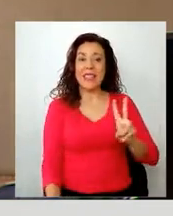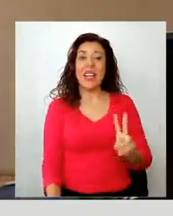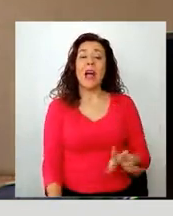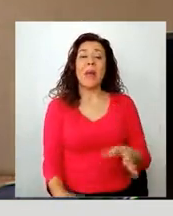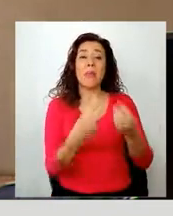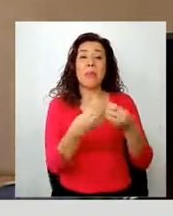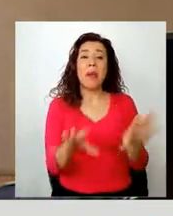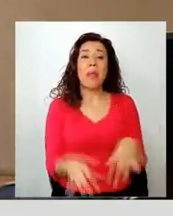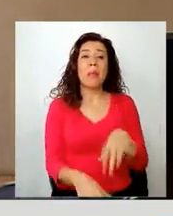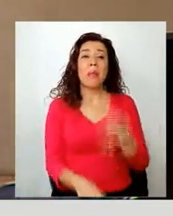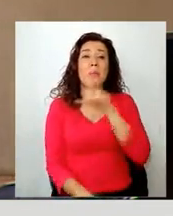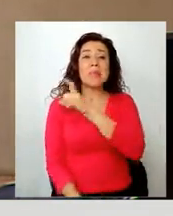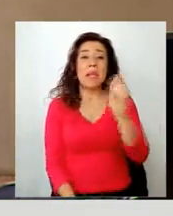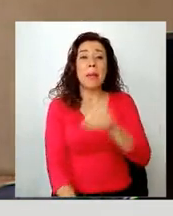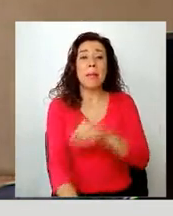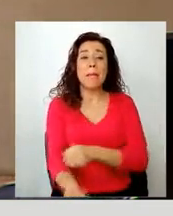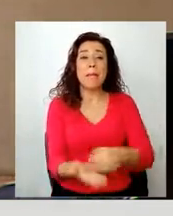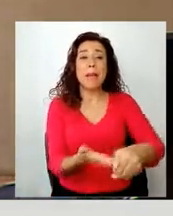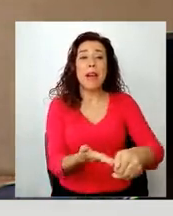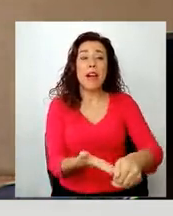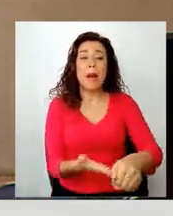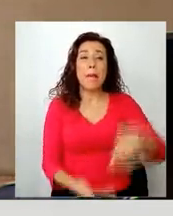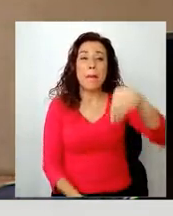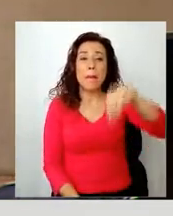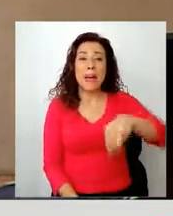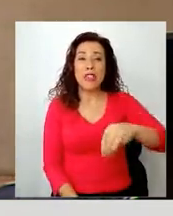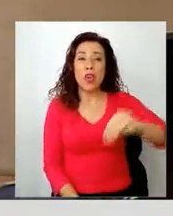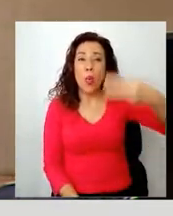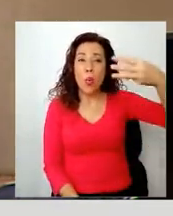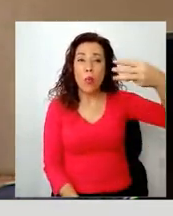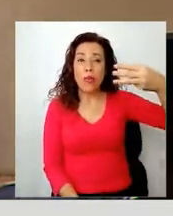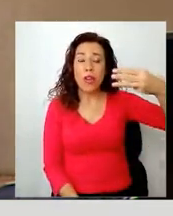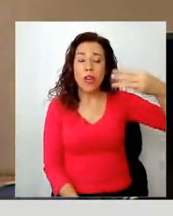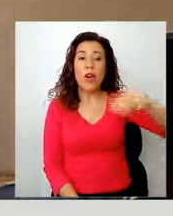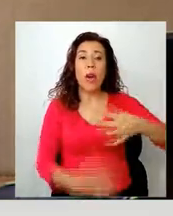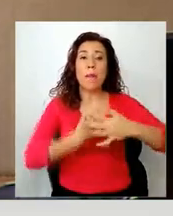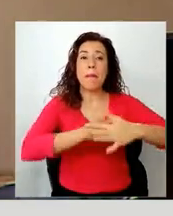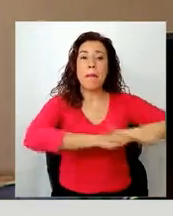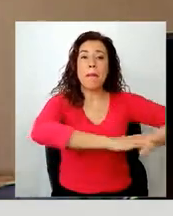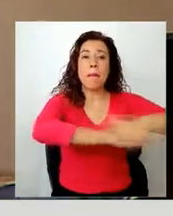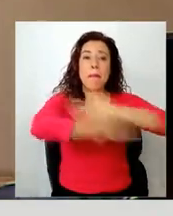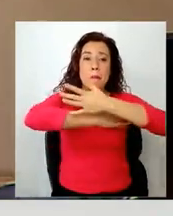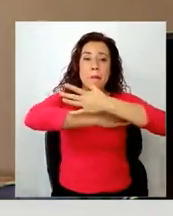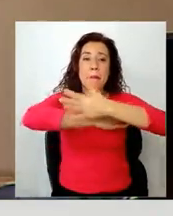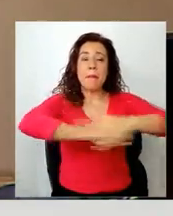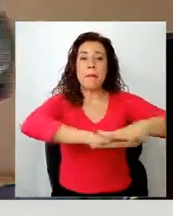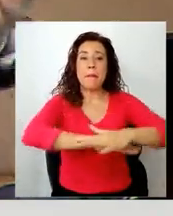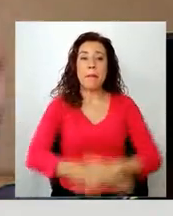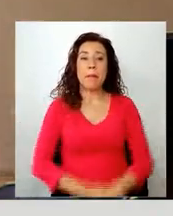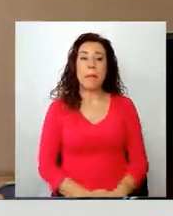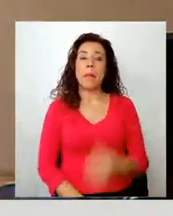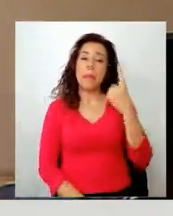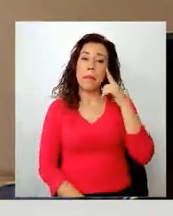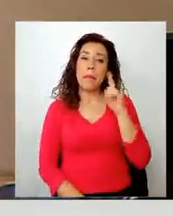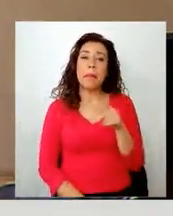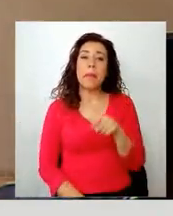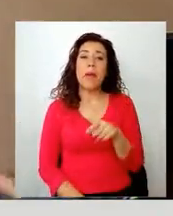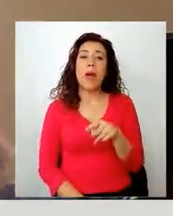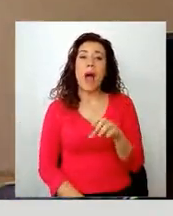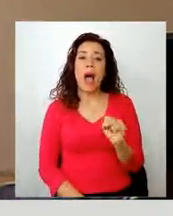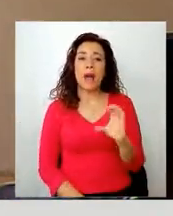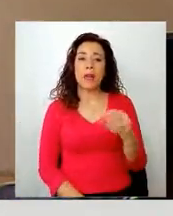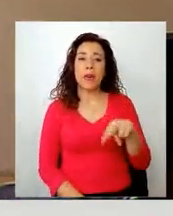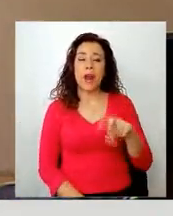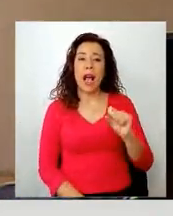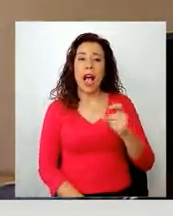de metros cúbicos al al mar siendo que en el interior en la zona de la aconcagua y los distintos